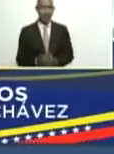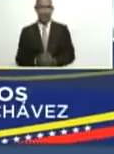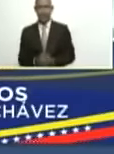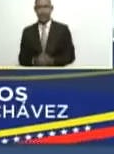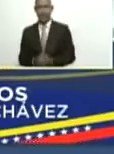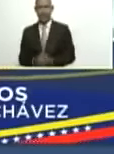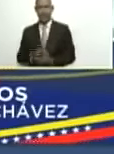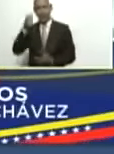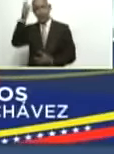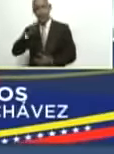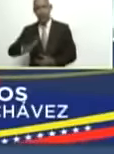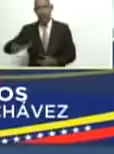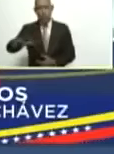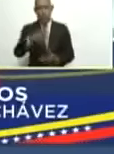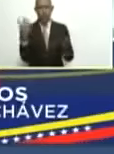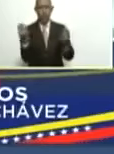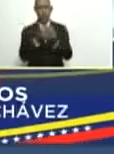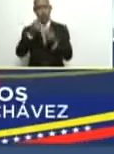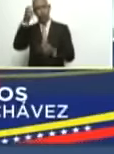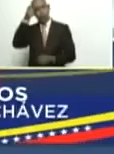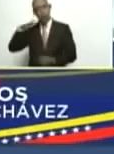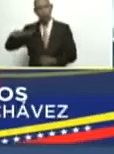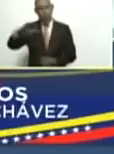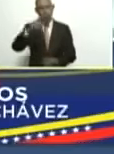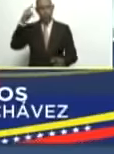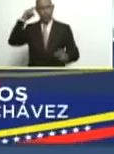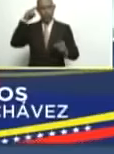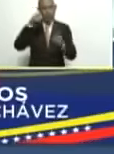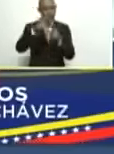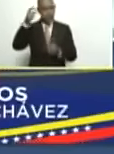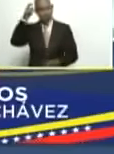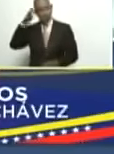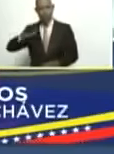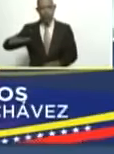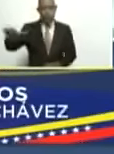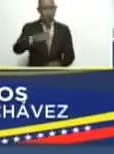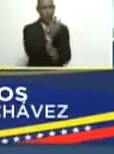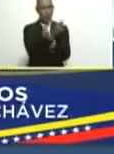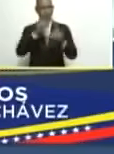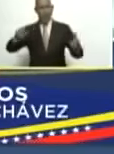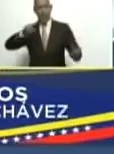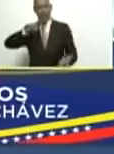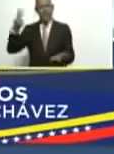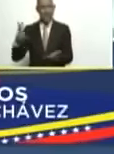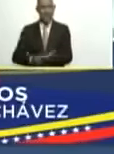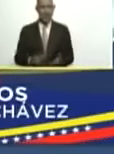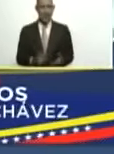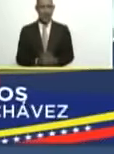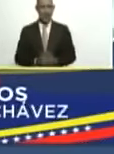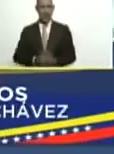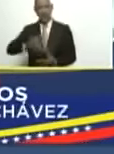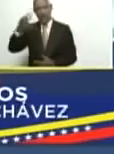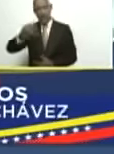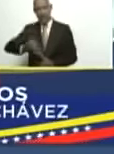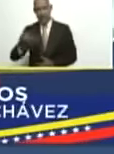de pueblo y con pueblo y para el pueblo. Una democracia verdadera. Y además,